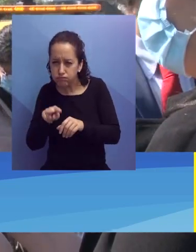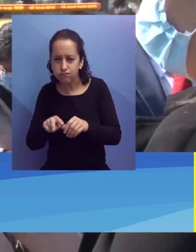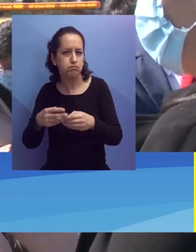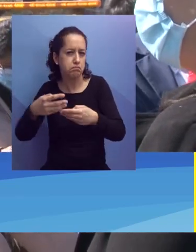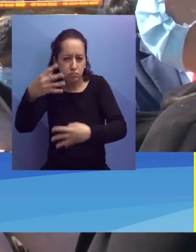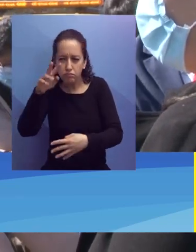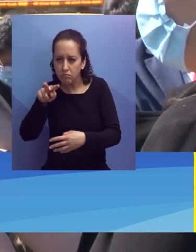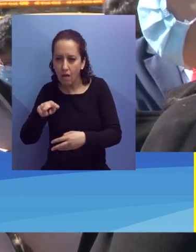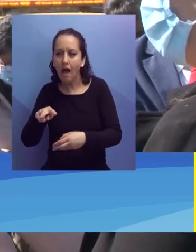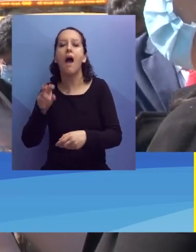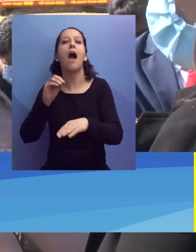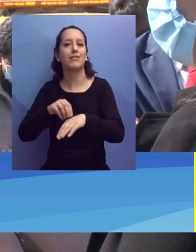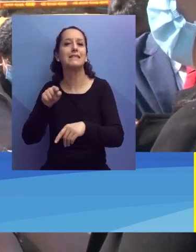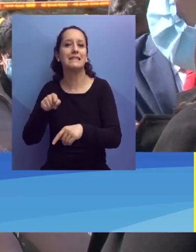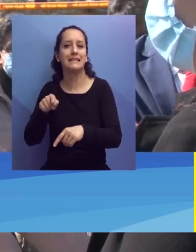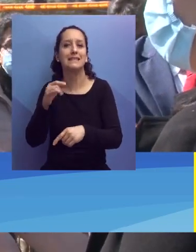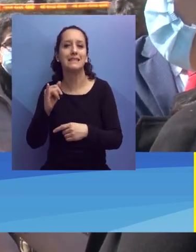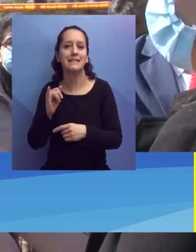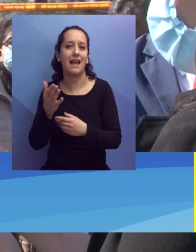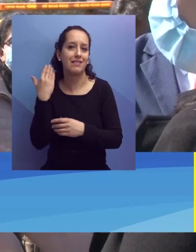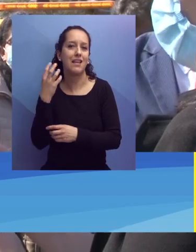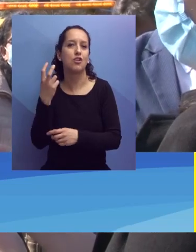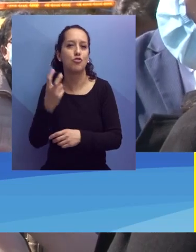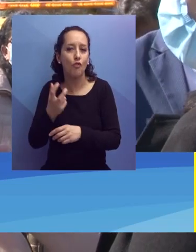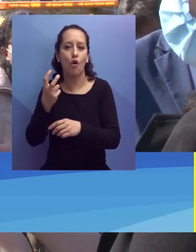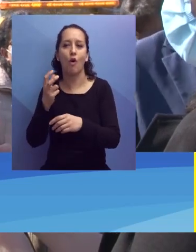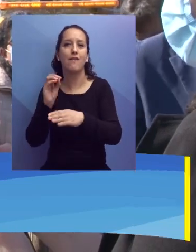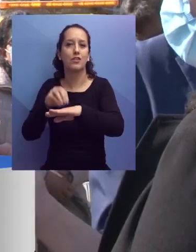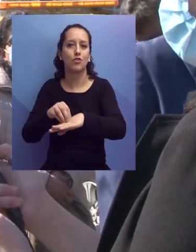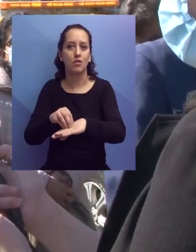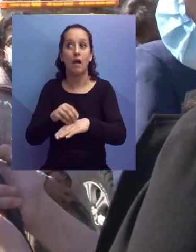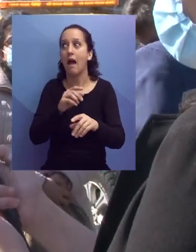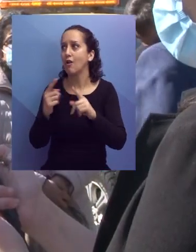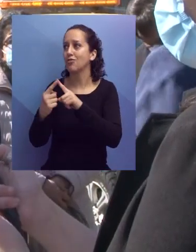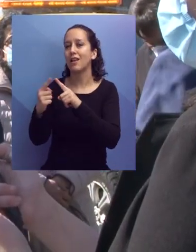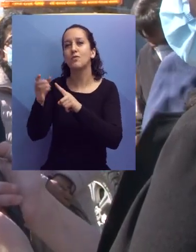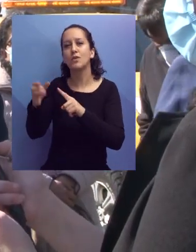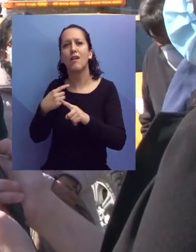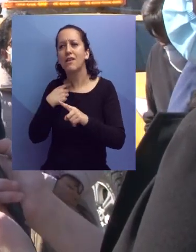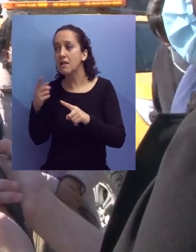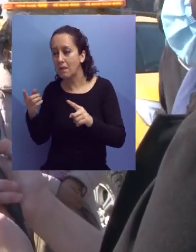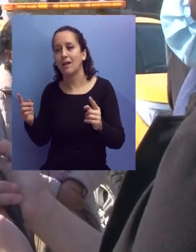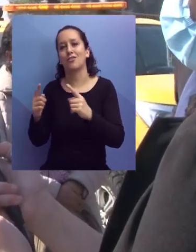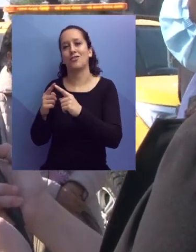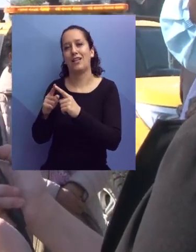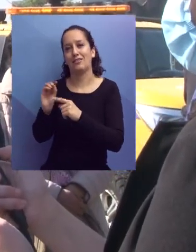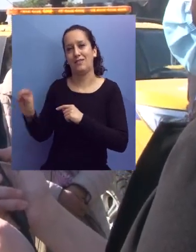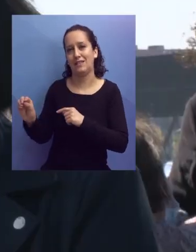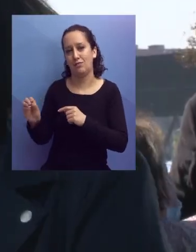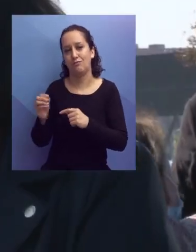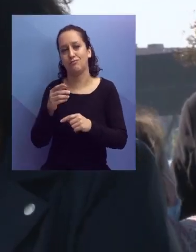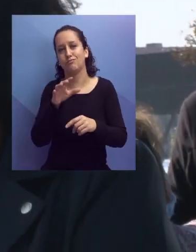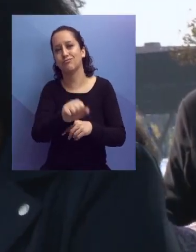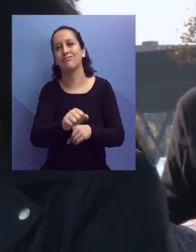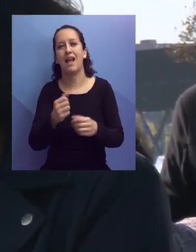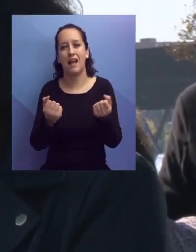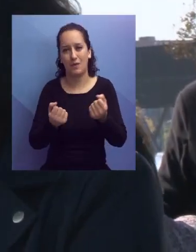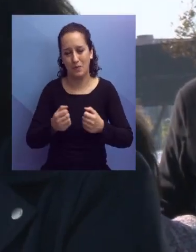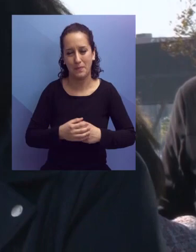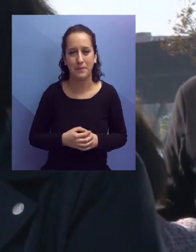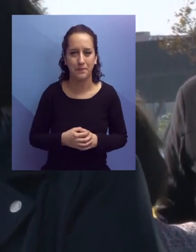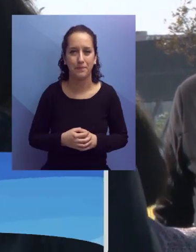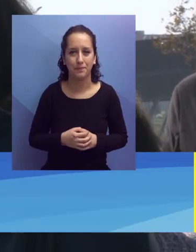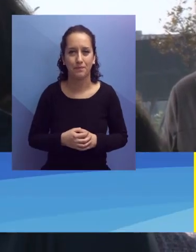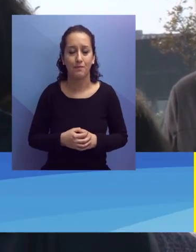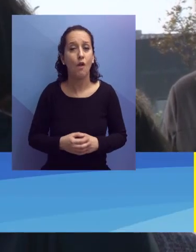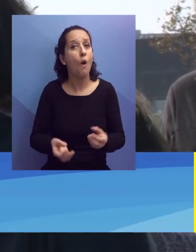hecho detectar que tenga algún encargo de robo, recuperar el vehículo, que es lo principal para las víctimas de este tipo de ilícito penal. Ha sido una grata